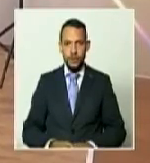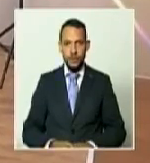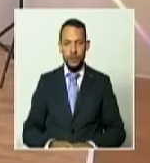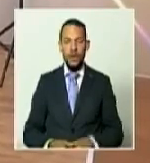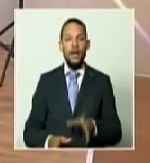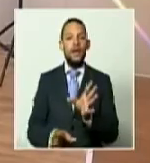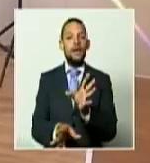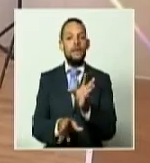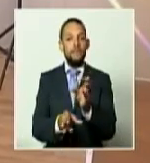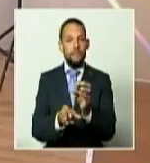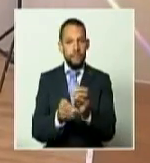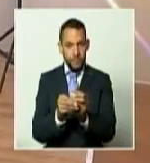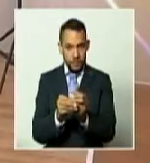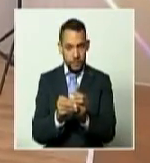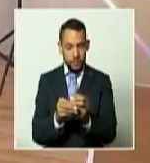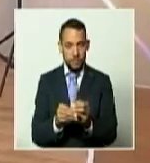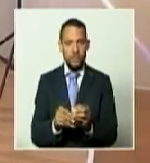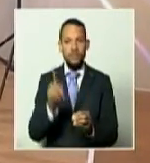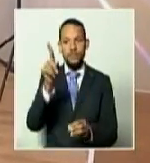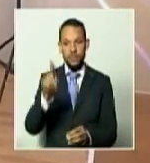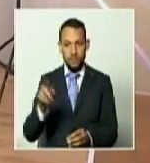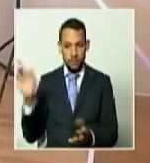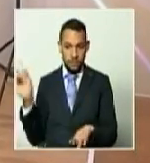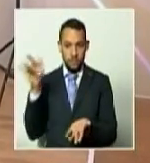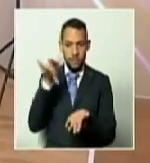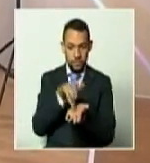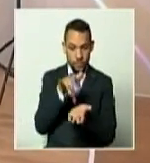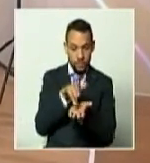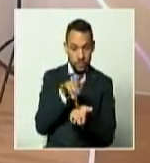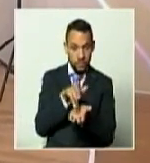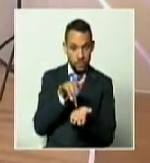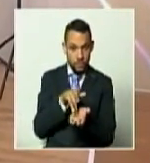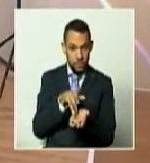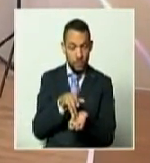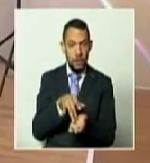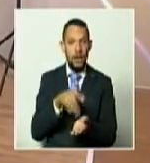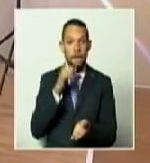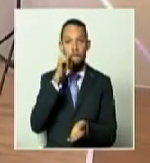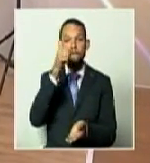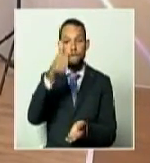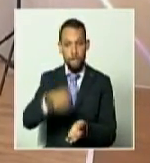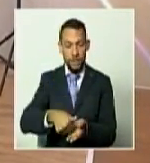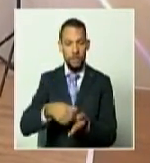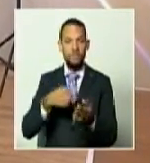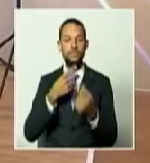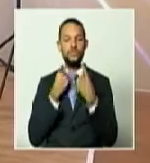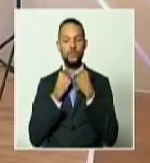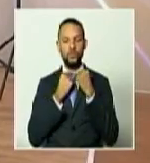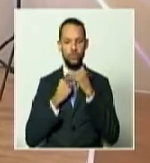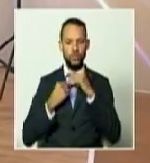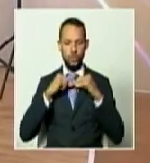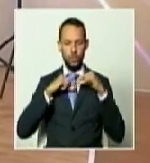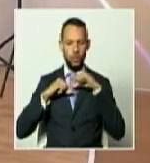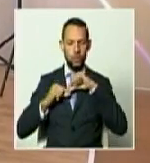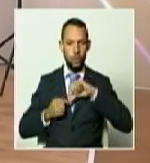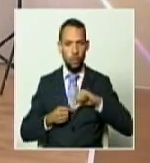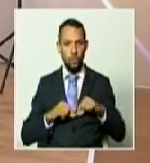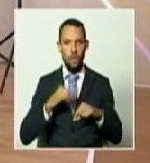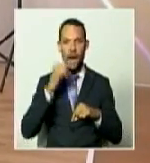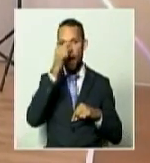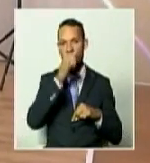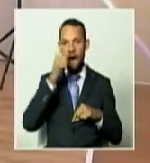Otra de las diseñadoras que se presentarán en el desfile Fashion Time es Zaida, con sus accesorios inspirados en raíces